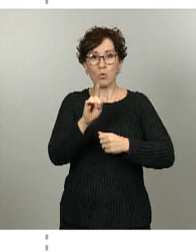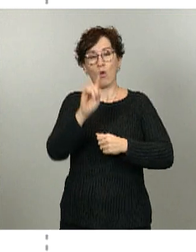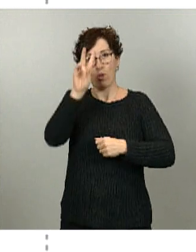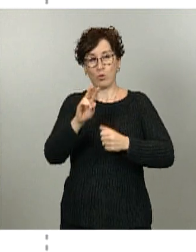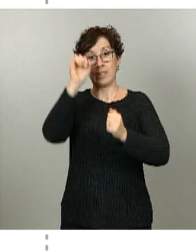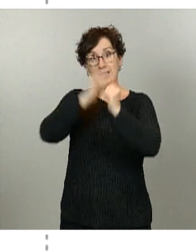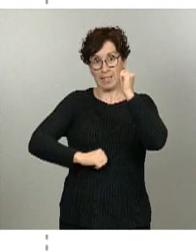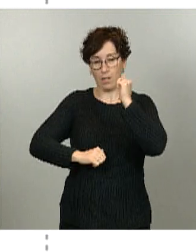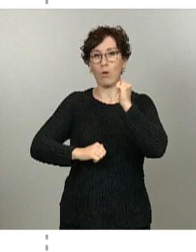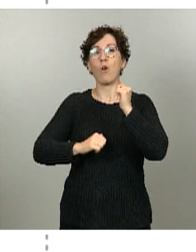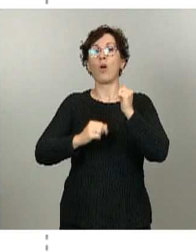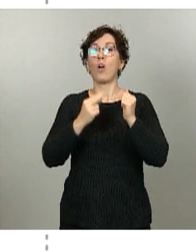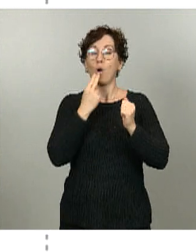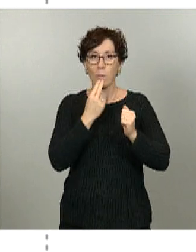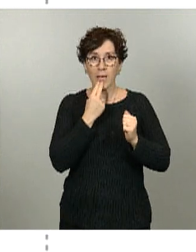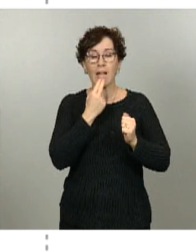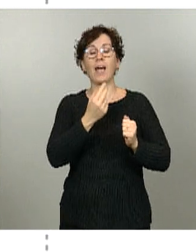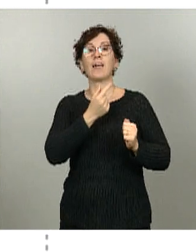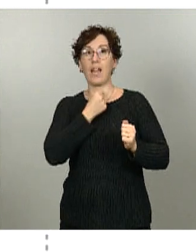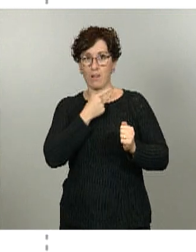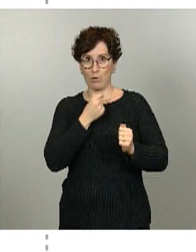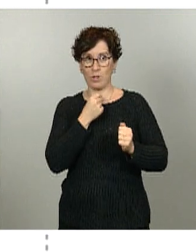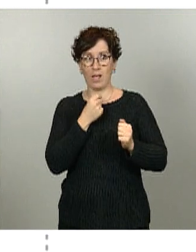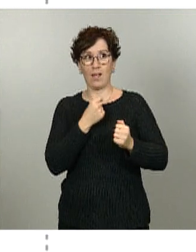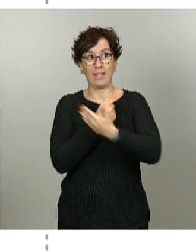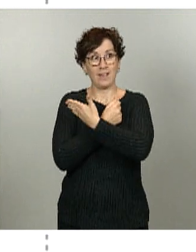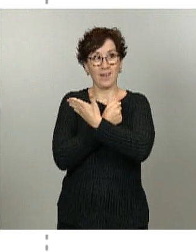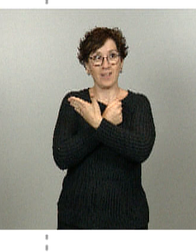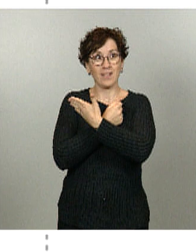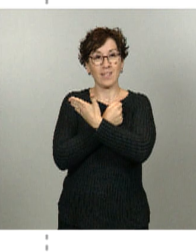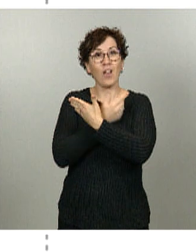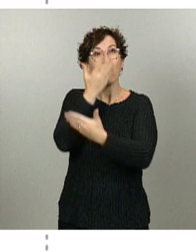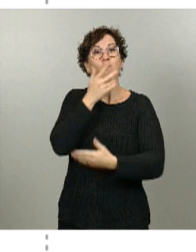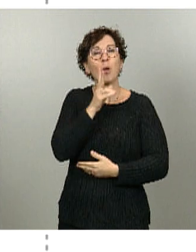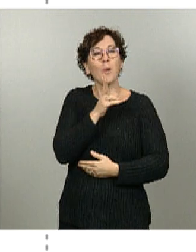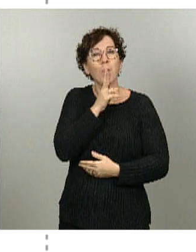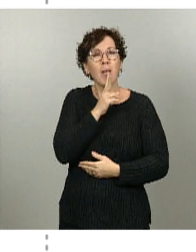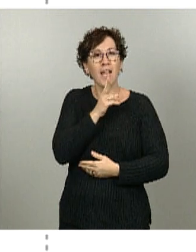Gomera y La Graciosa, que también las pueden ver en este mapa con un color un poco más verde